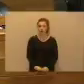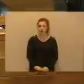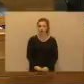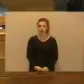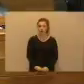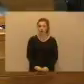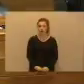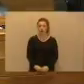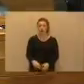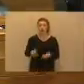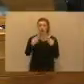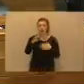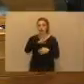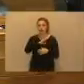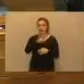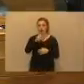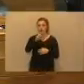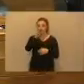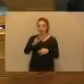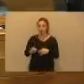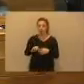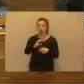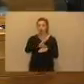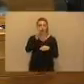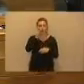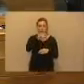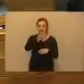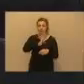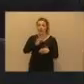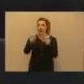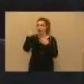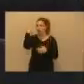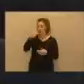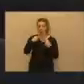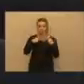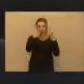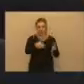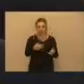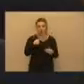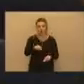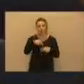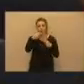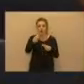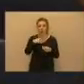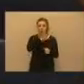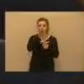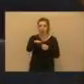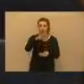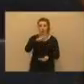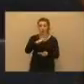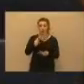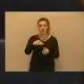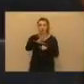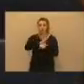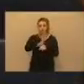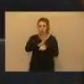Gracias, señor López. Señora consejera de Hacienda, tiene la palabra. Sí, gracias, señor presidente. Señoría, yo le estaba contestando en el ámbito de las competencias de la Consejería